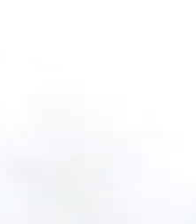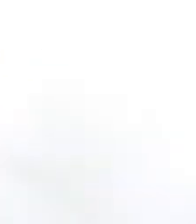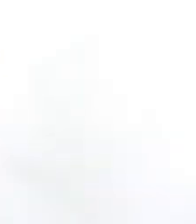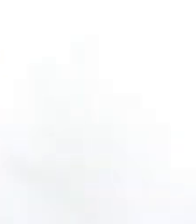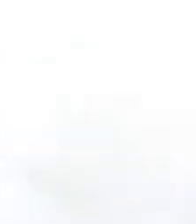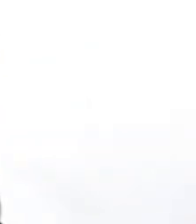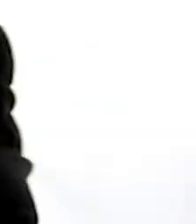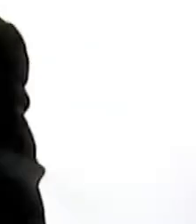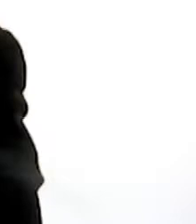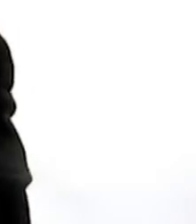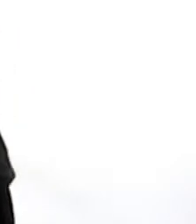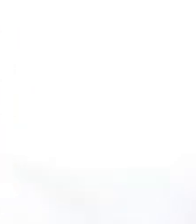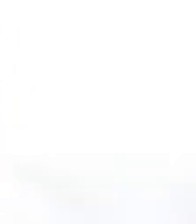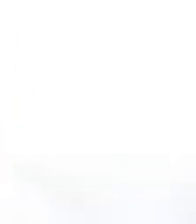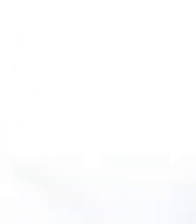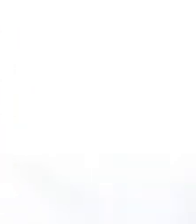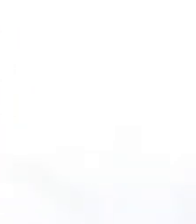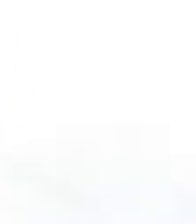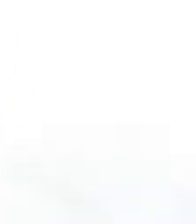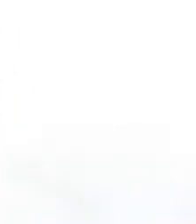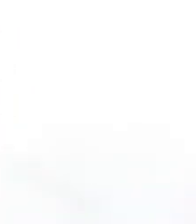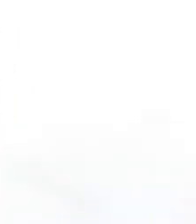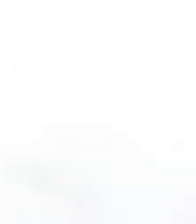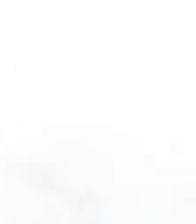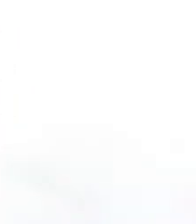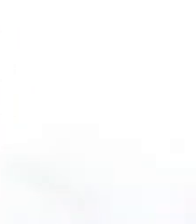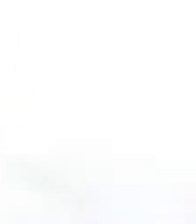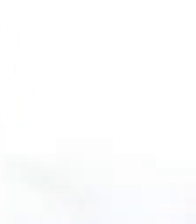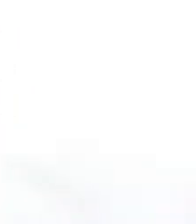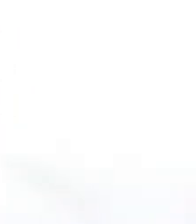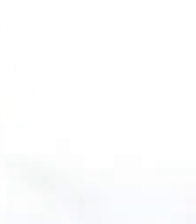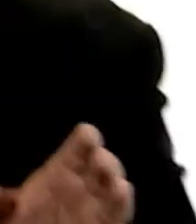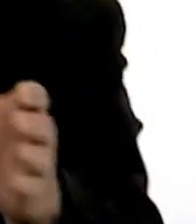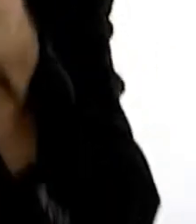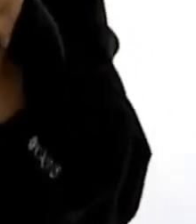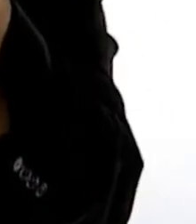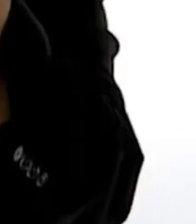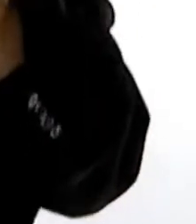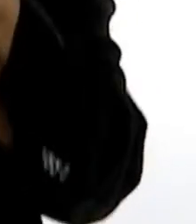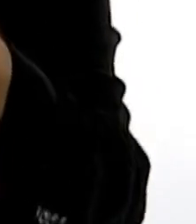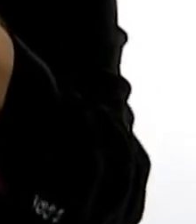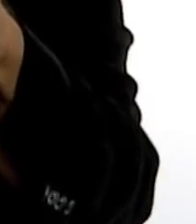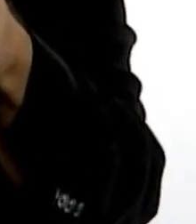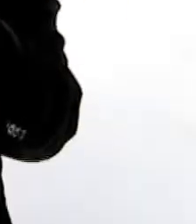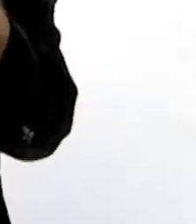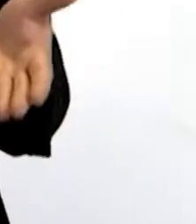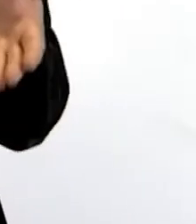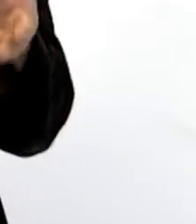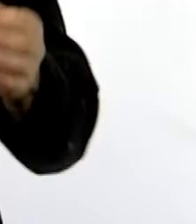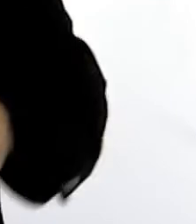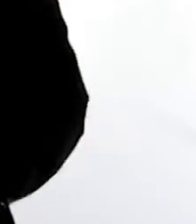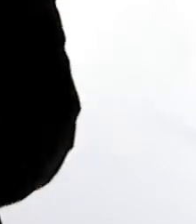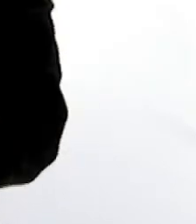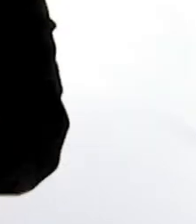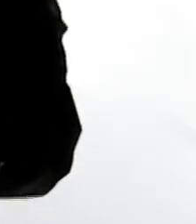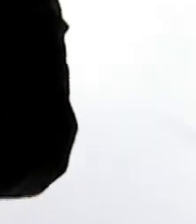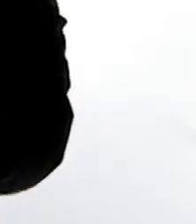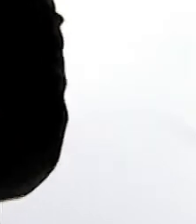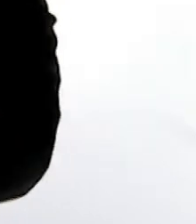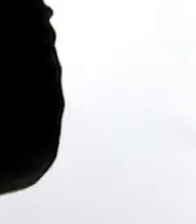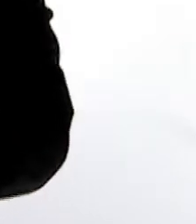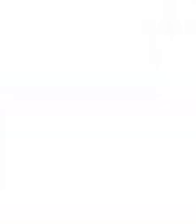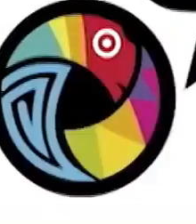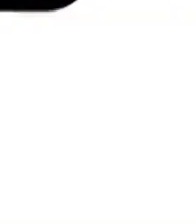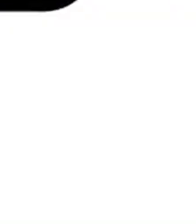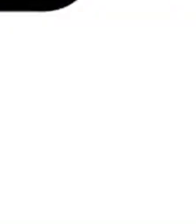les quiero invitar a compartir con nosotros un espacio abierto para toda la familia, CINART en casa. Aquí vamos a